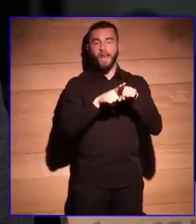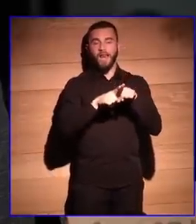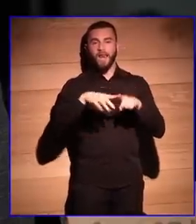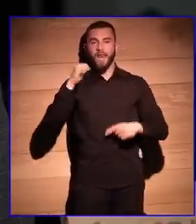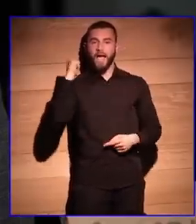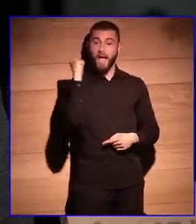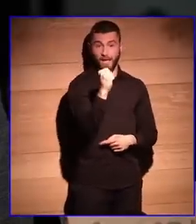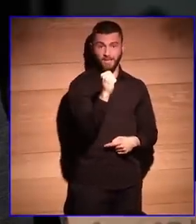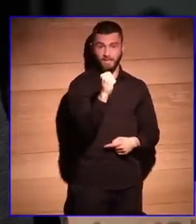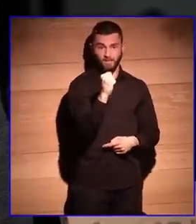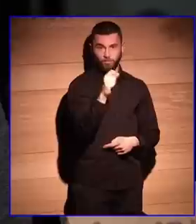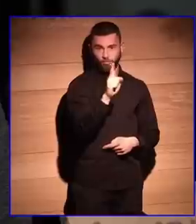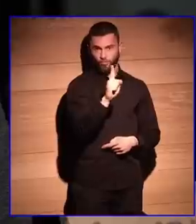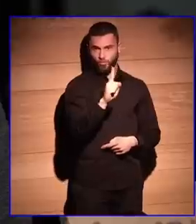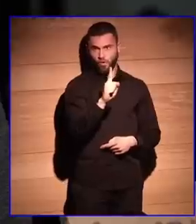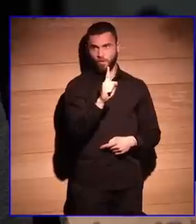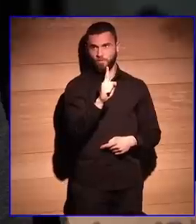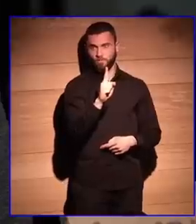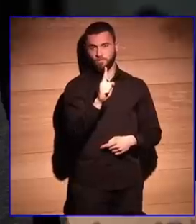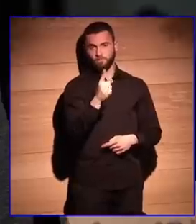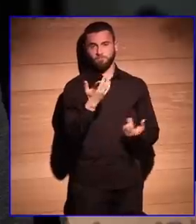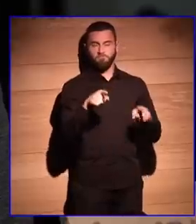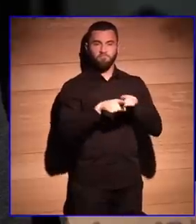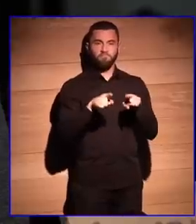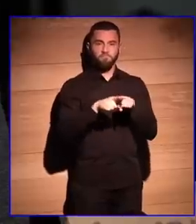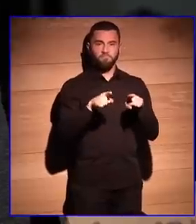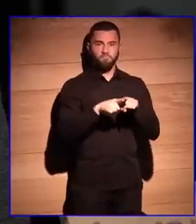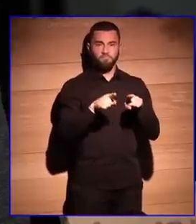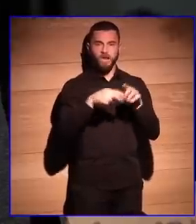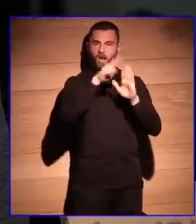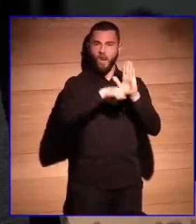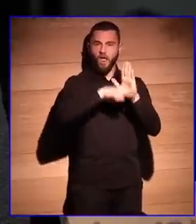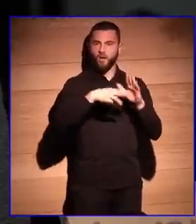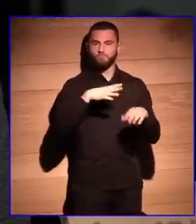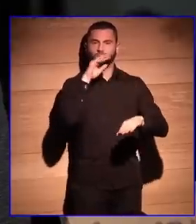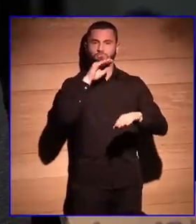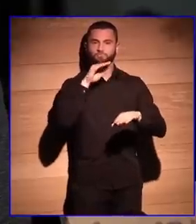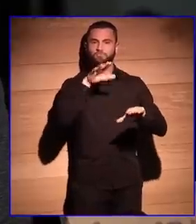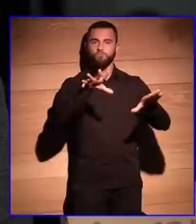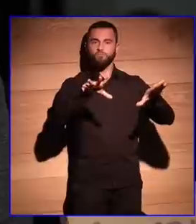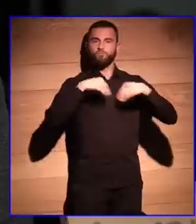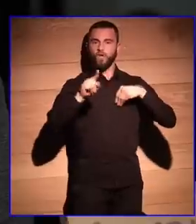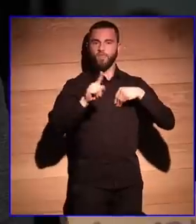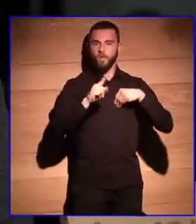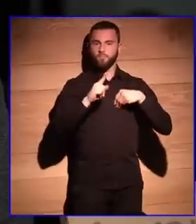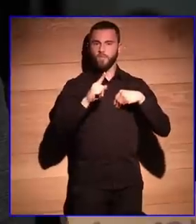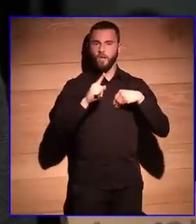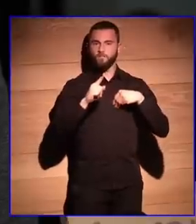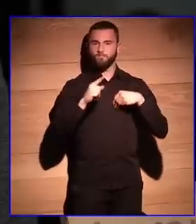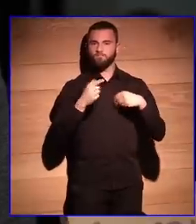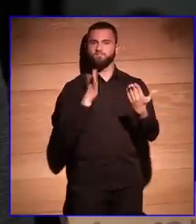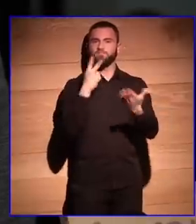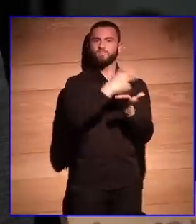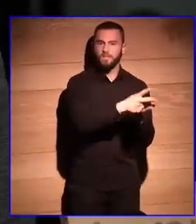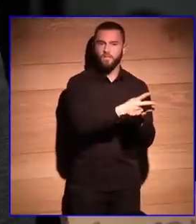obvia esa cara del poliedro, sino como alguien que no acepta las reglas, que es capaz de desafiarlas, que